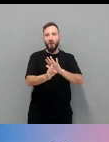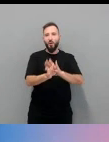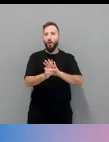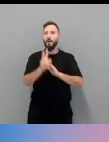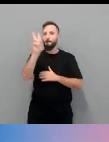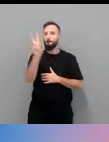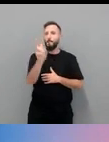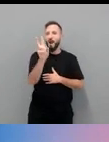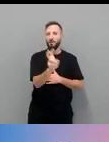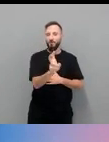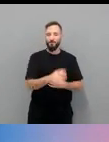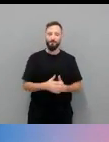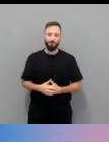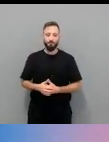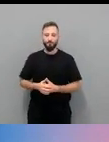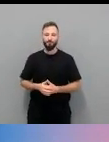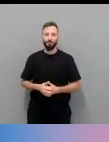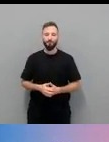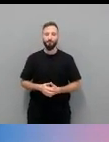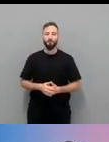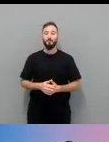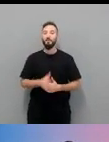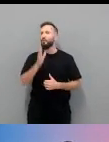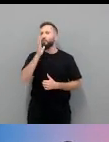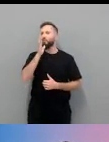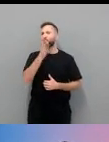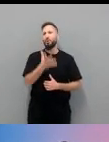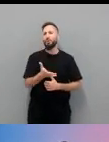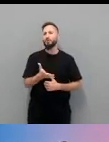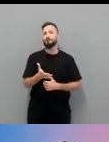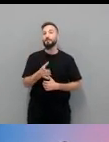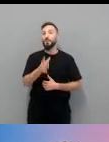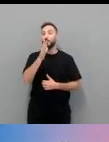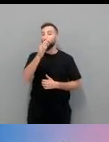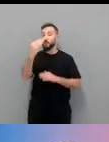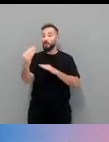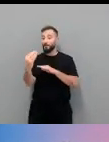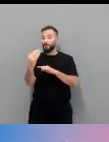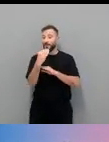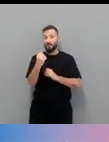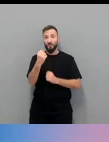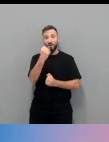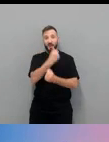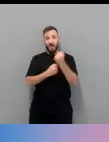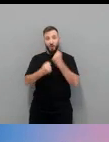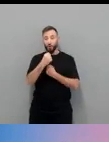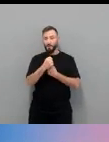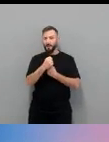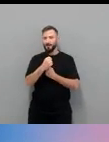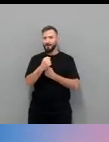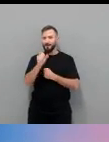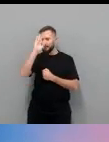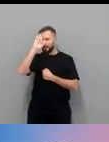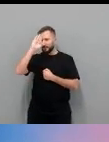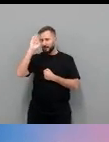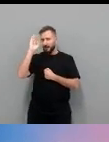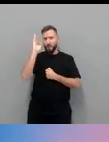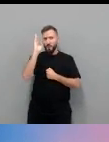en vigor. ¿Por qué? Porque una prestación económica está directamente relacionada